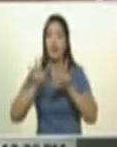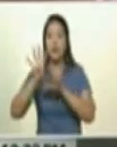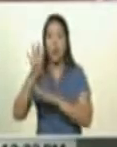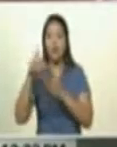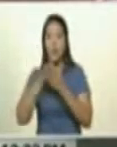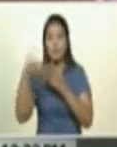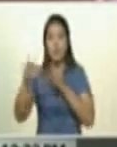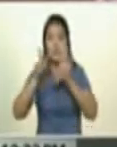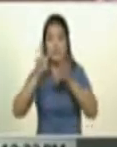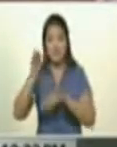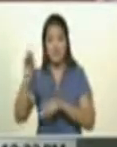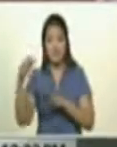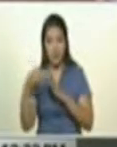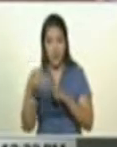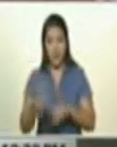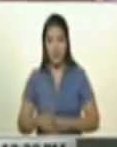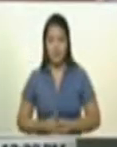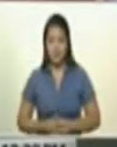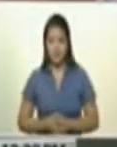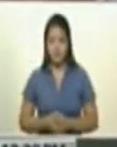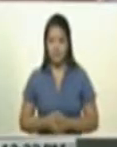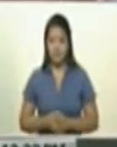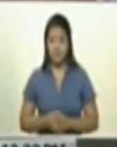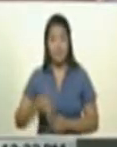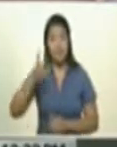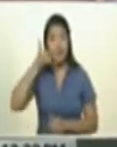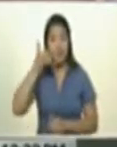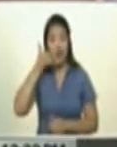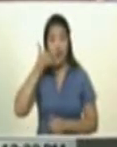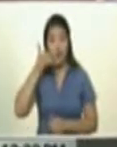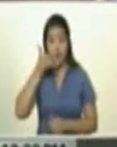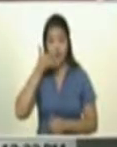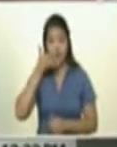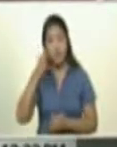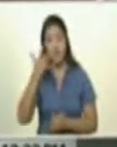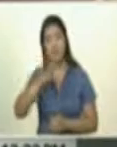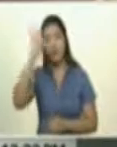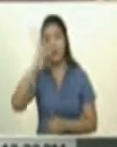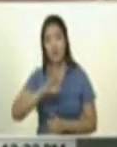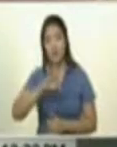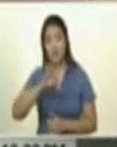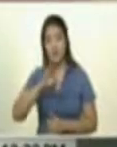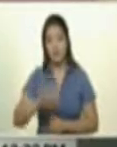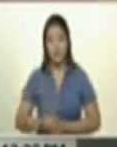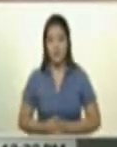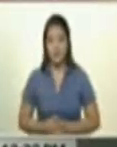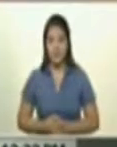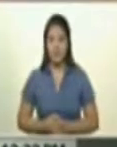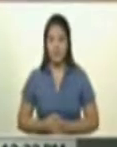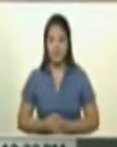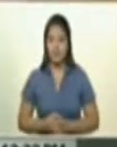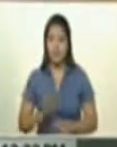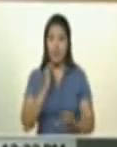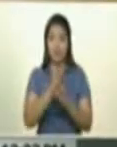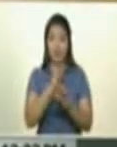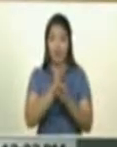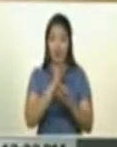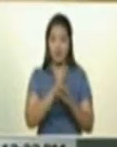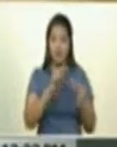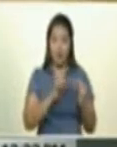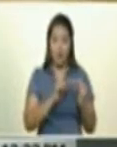millones 700 mil, de los cuales la telefonía móvil aporta más de 50% de los ingresos. El acceso a Internet ha